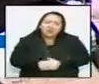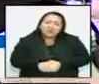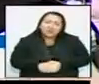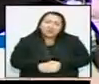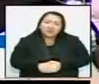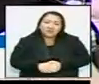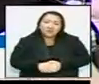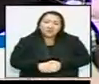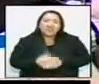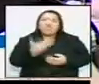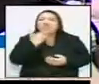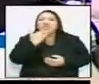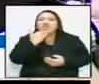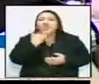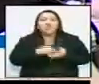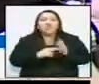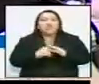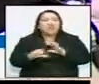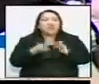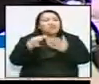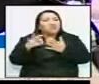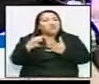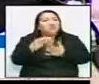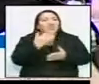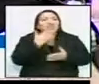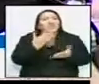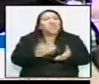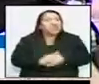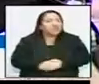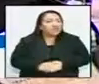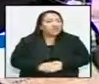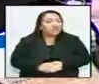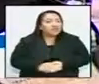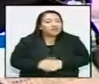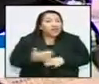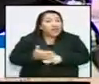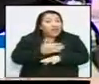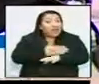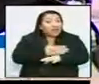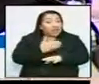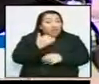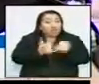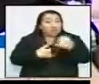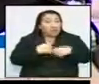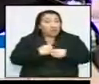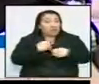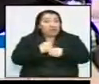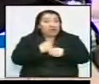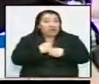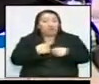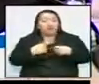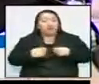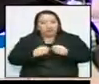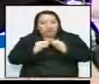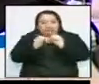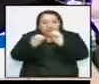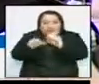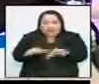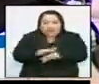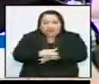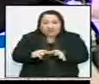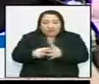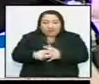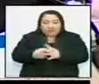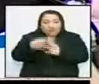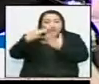auditorías? ¿Y con quién, a quién están haciendo auditoría? Antes de terminar mi gestión, yo dejé